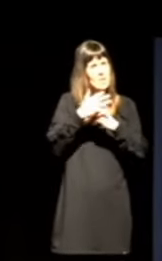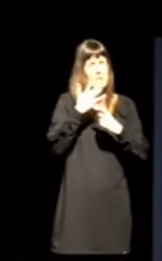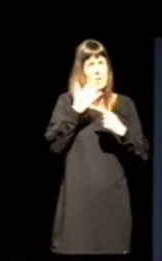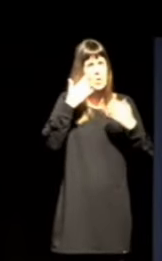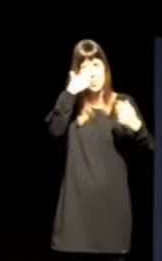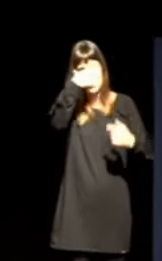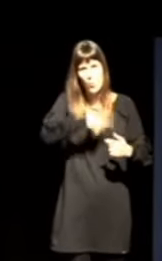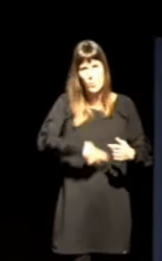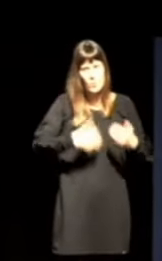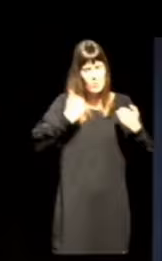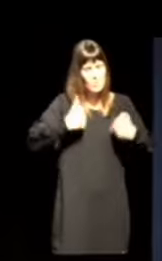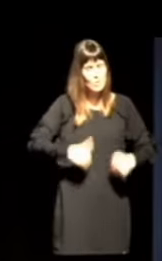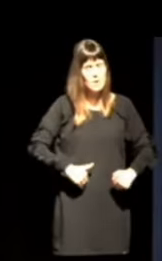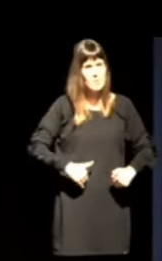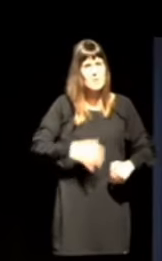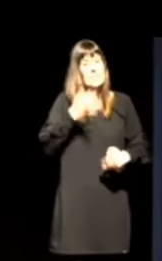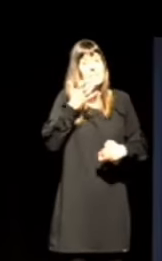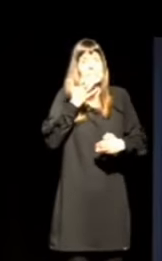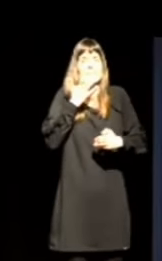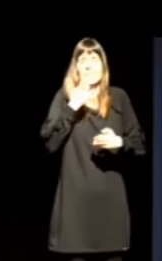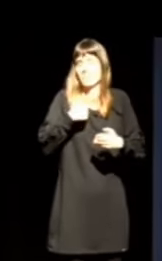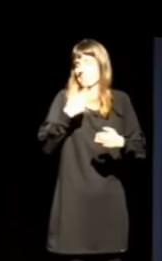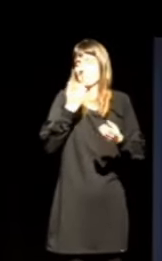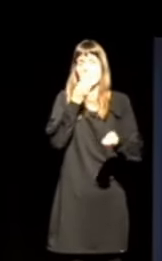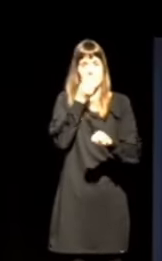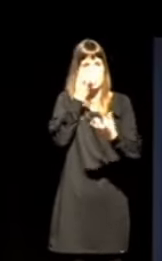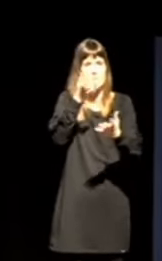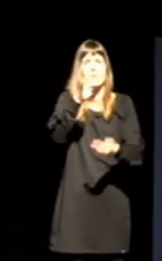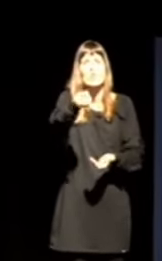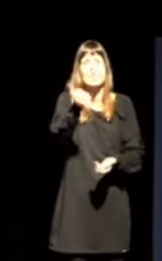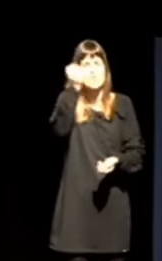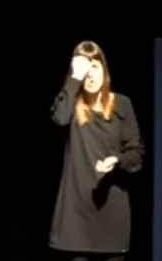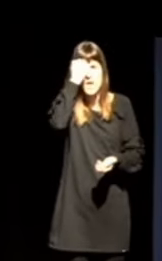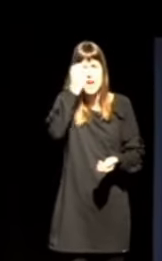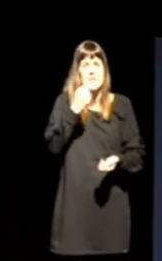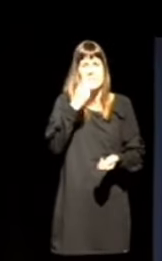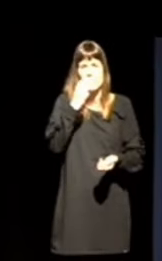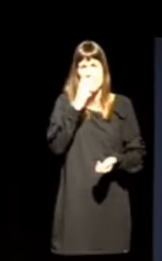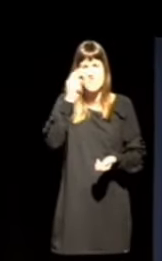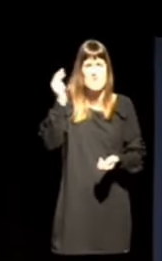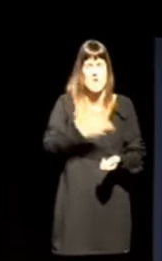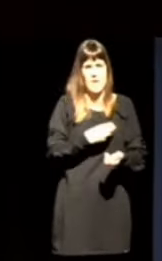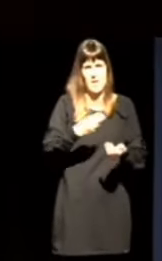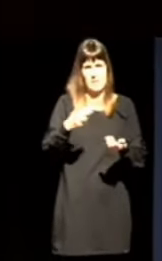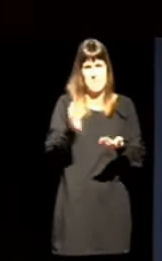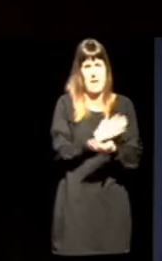cuerpo si yo te digo, eres tonta, no sirves para nada?